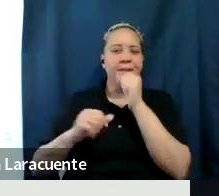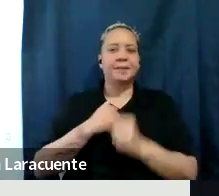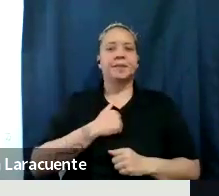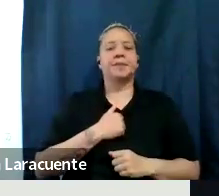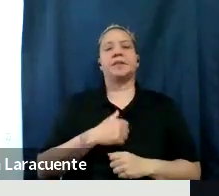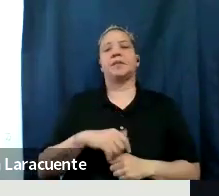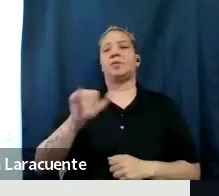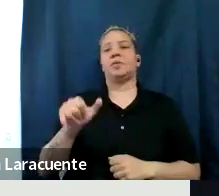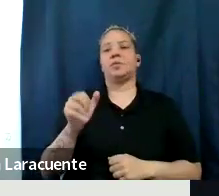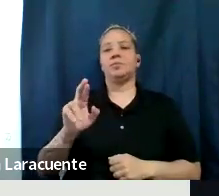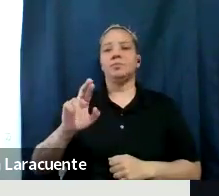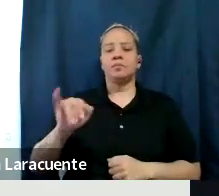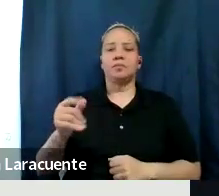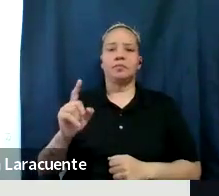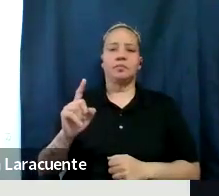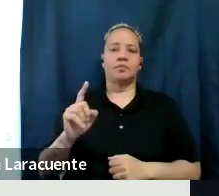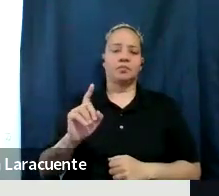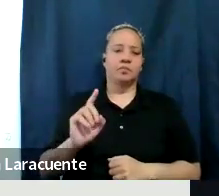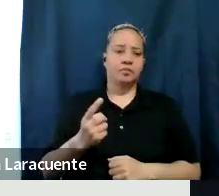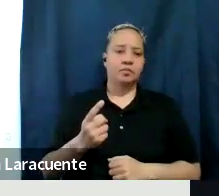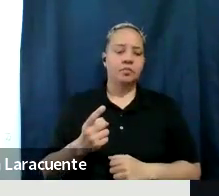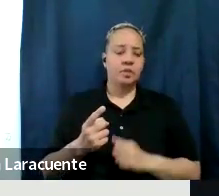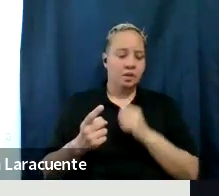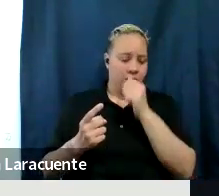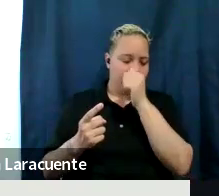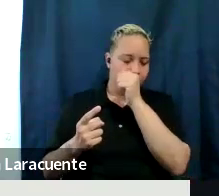Ramón Jiménez en esta primera visita